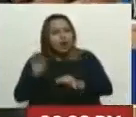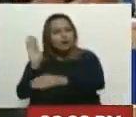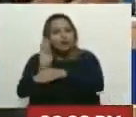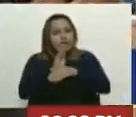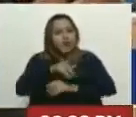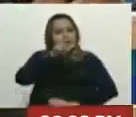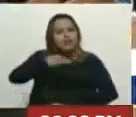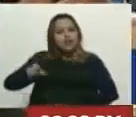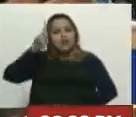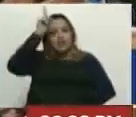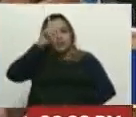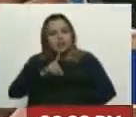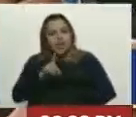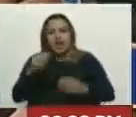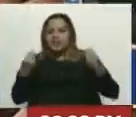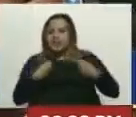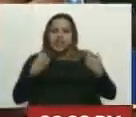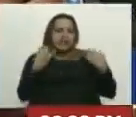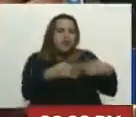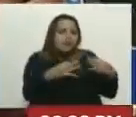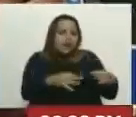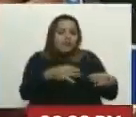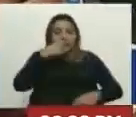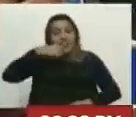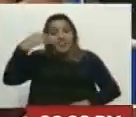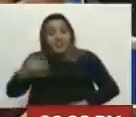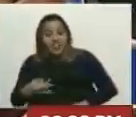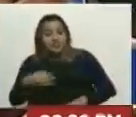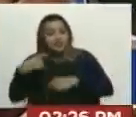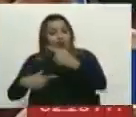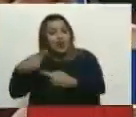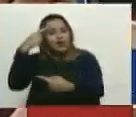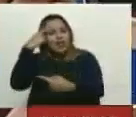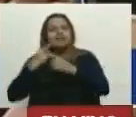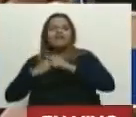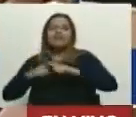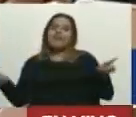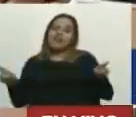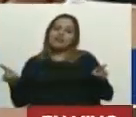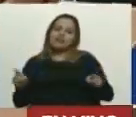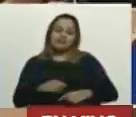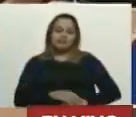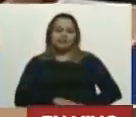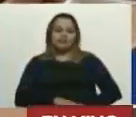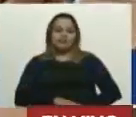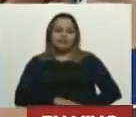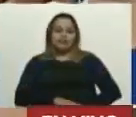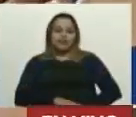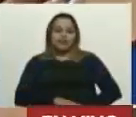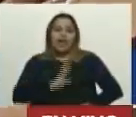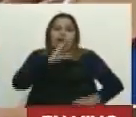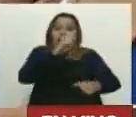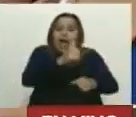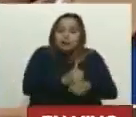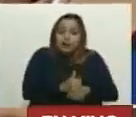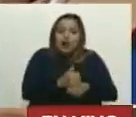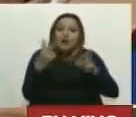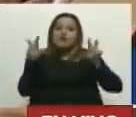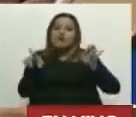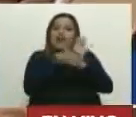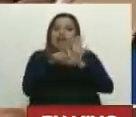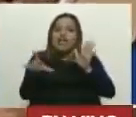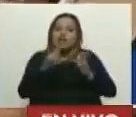con discapacidad en la vida cotidiana, nuestra realidad y el día a día es otra. Aspiramos a tener un instrumento jurídico